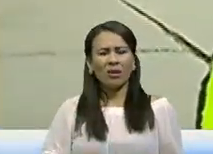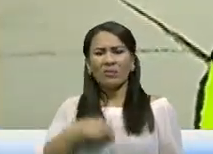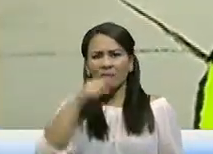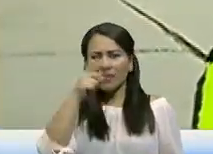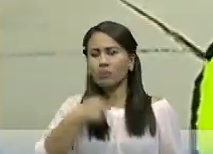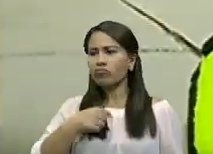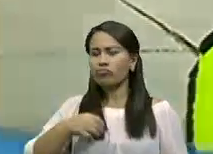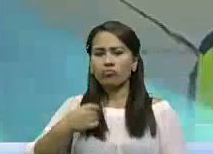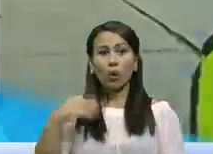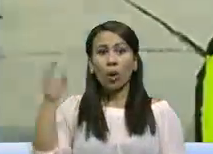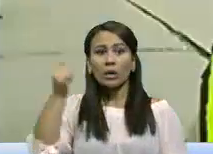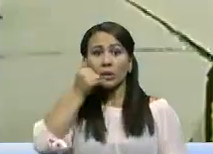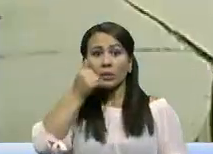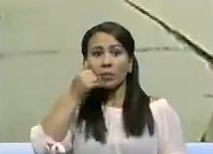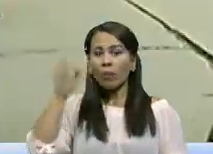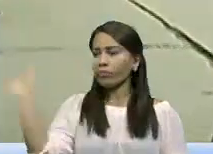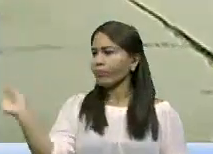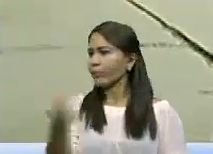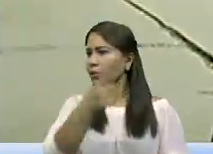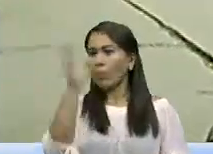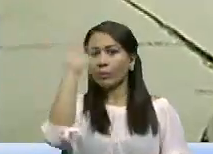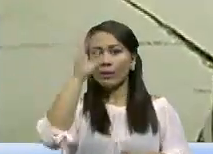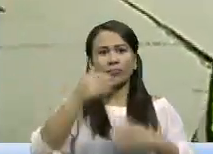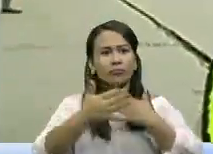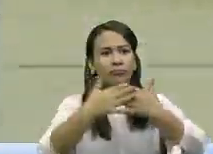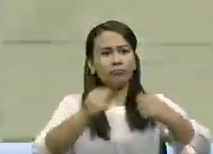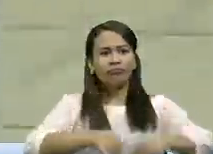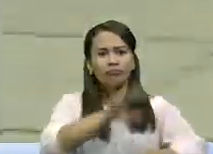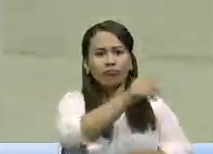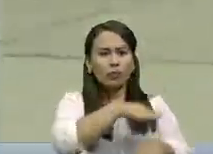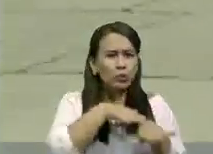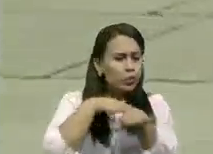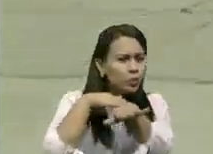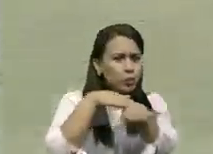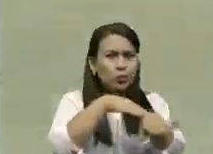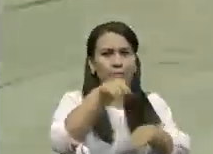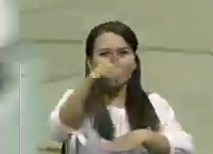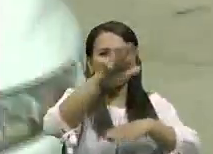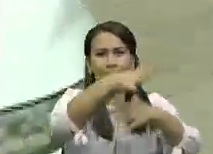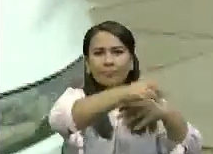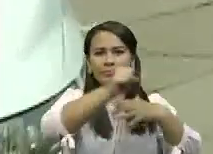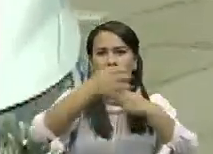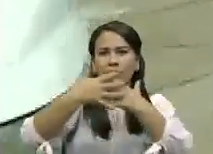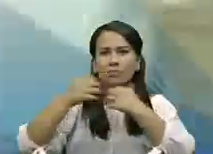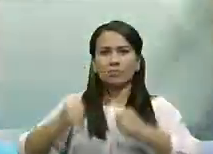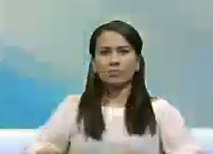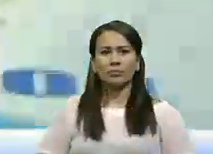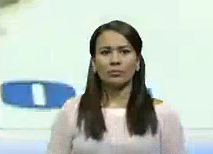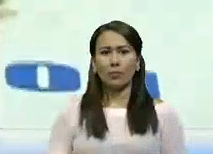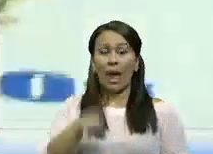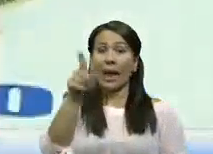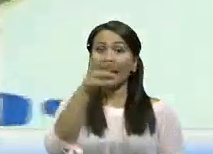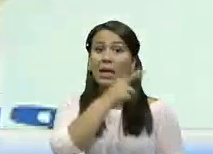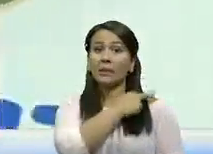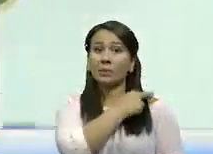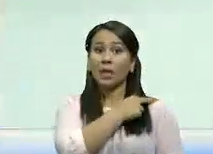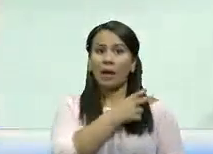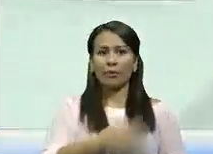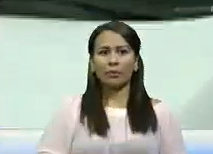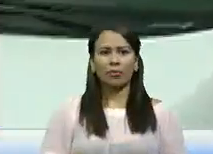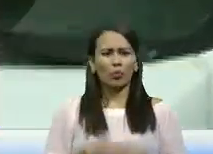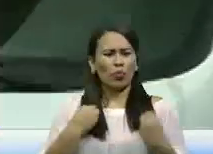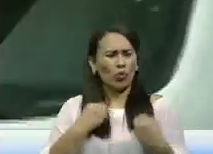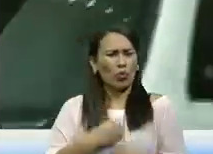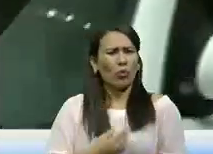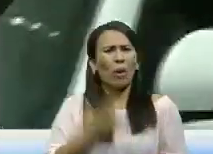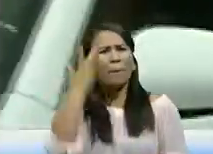motocicletas del sector, logrando, tras una persecución, capturarlo al responsable, al padrastro de la menor.